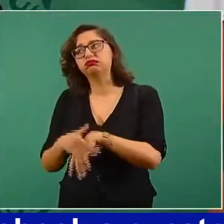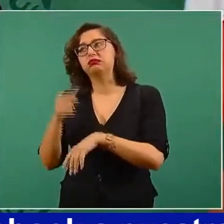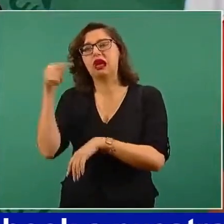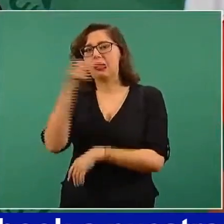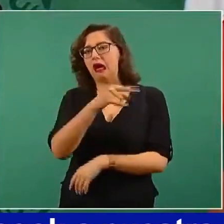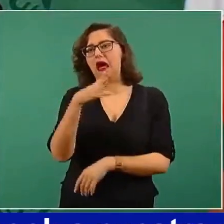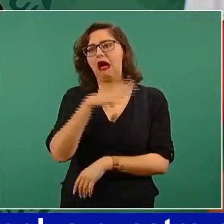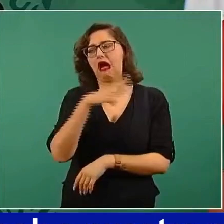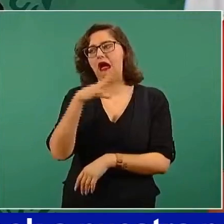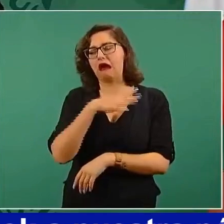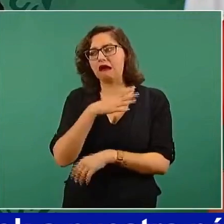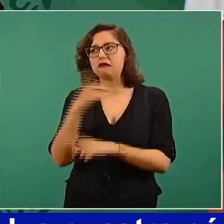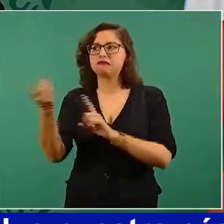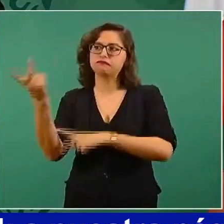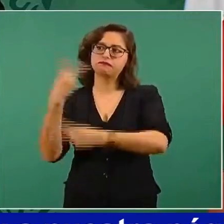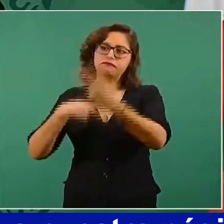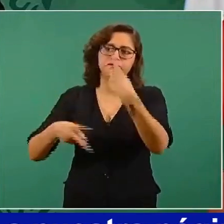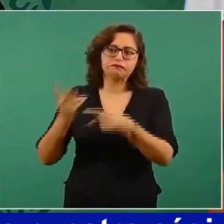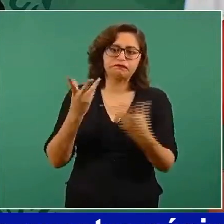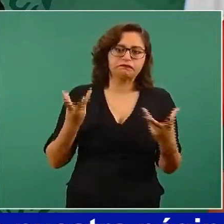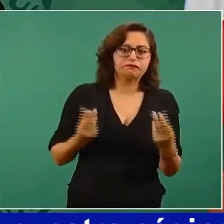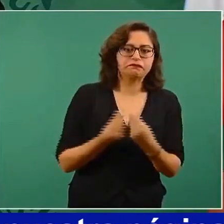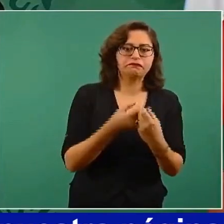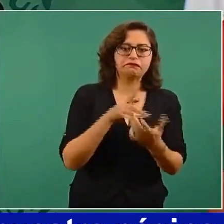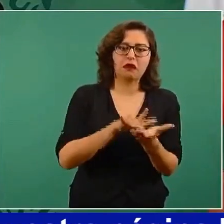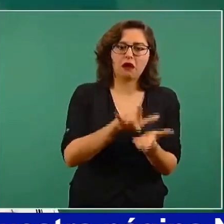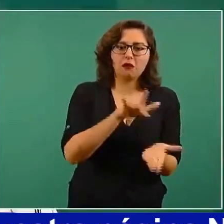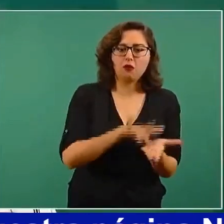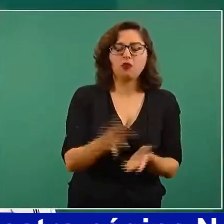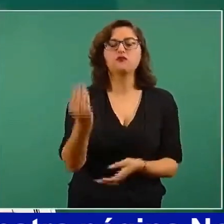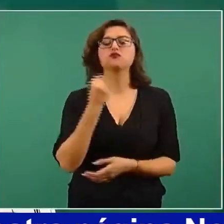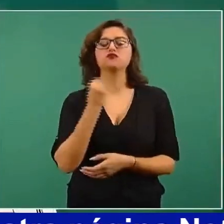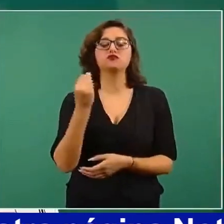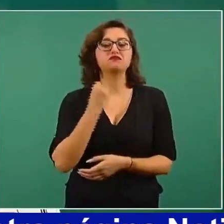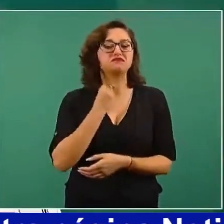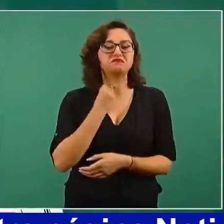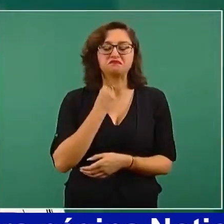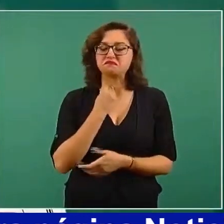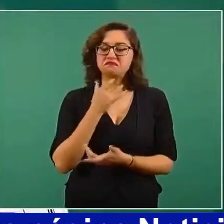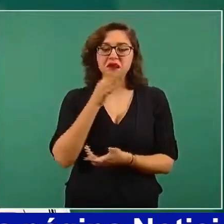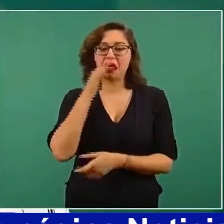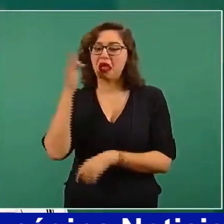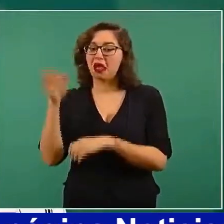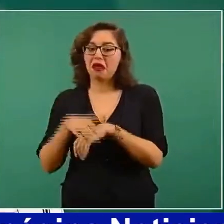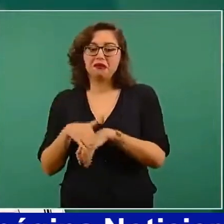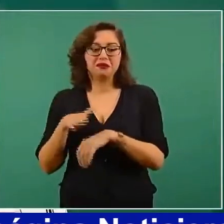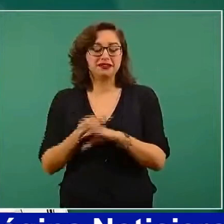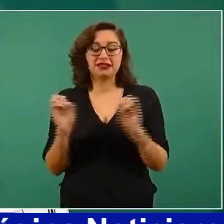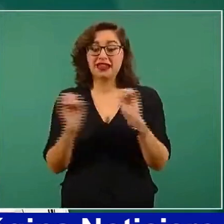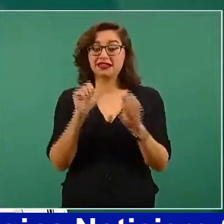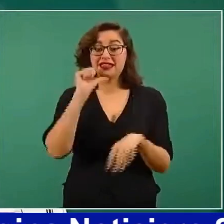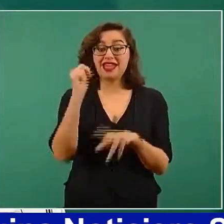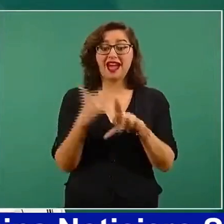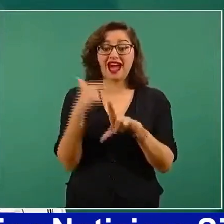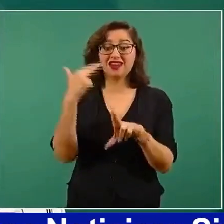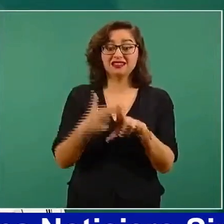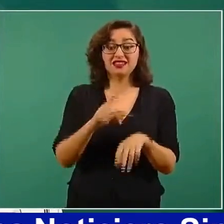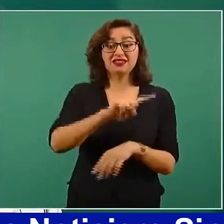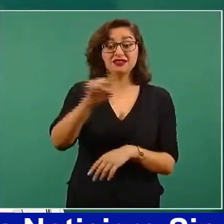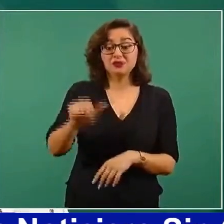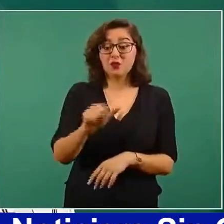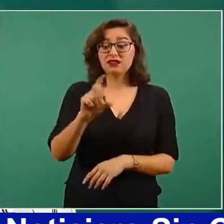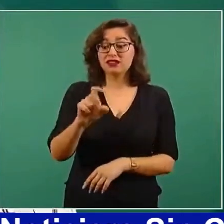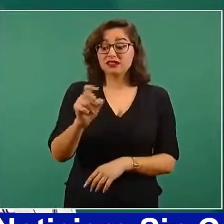consular técnico-jurídica inmediata, y fue hasta 35 horas después de su detención cuando estuvo